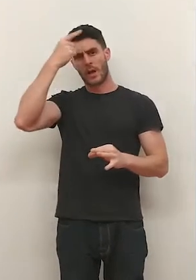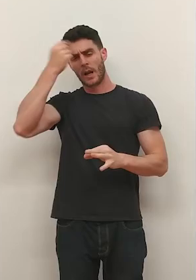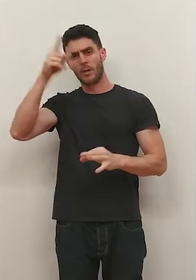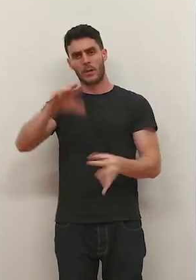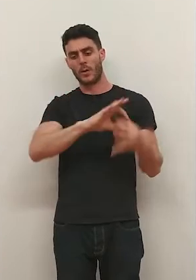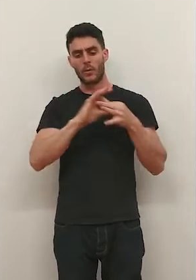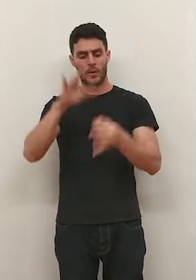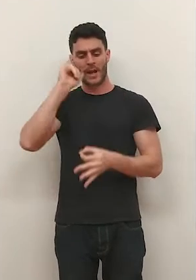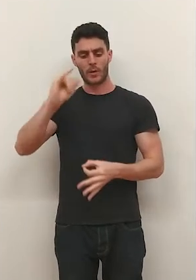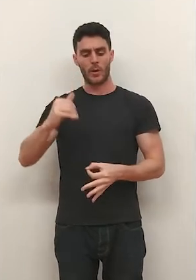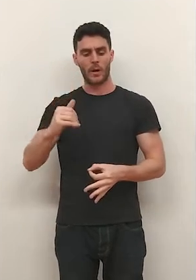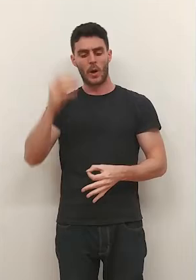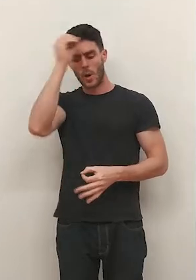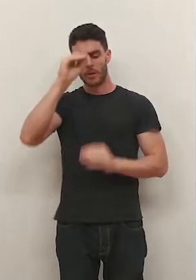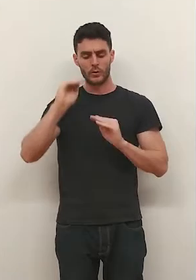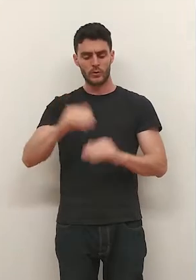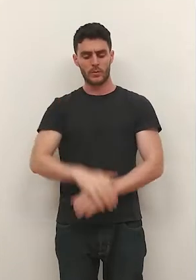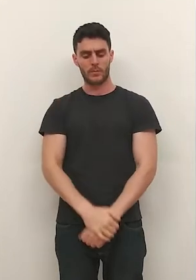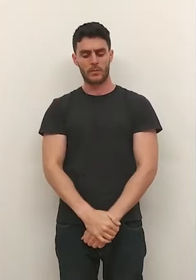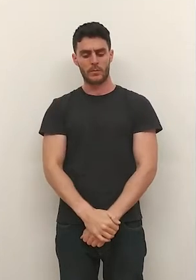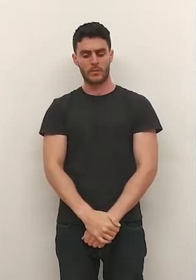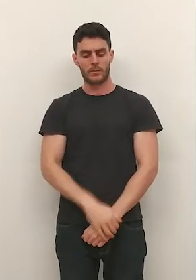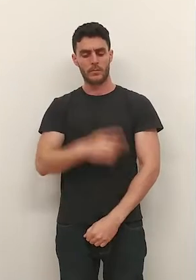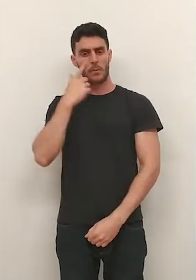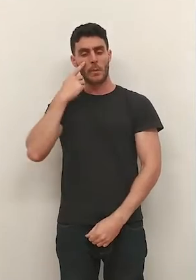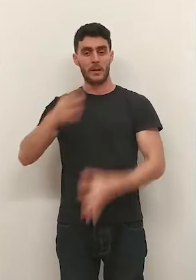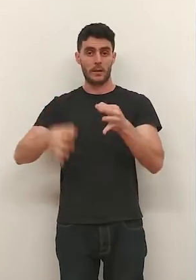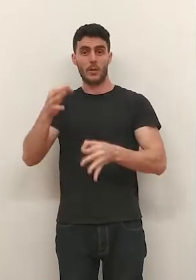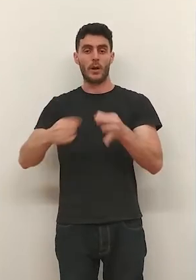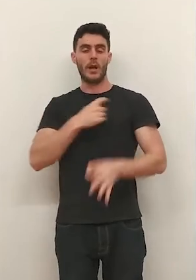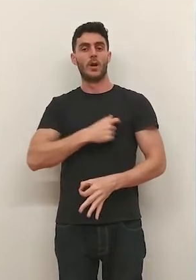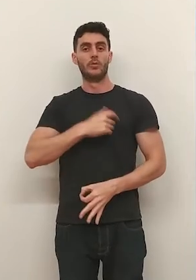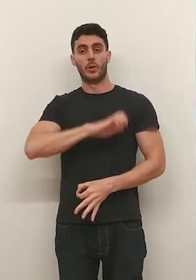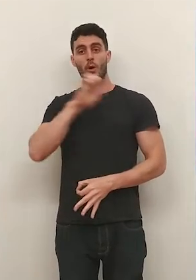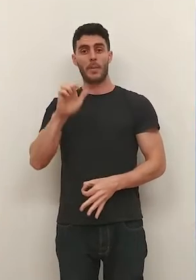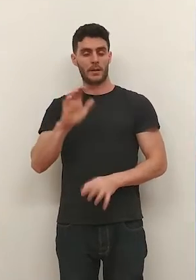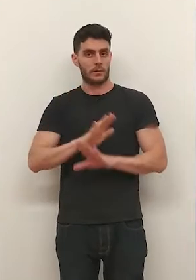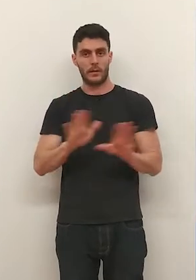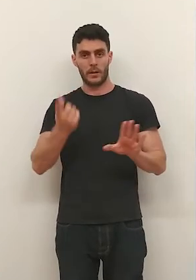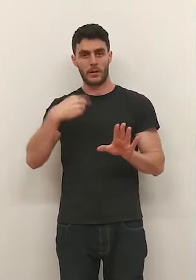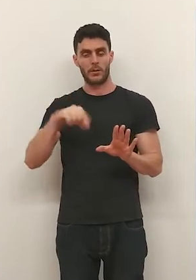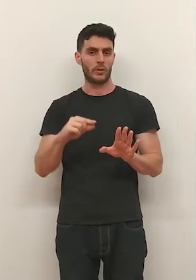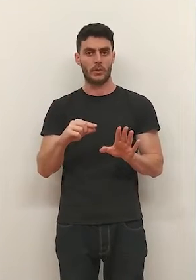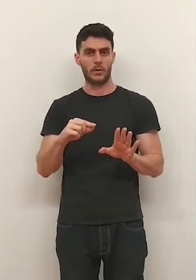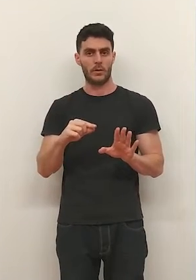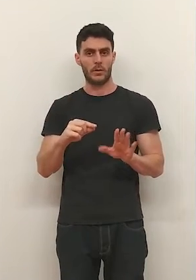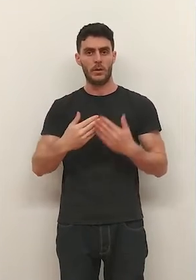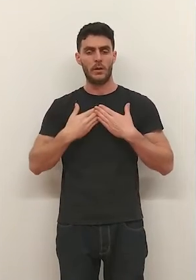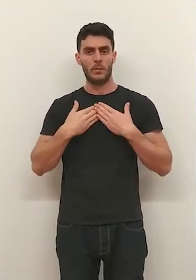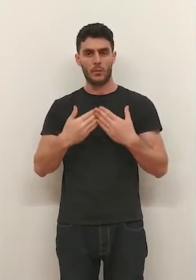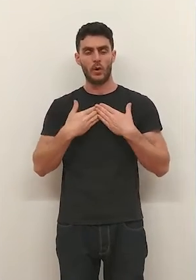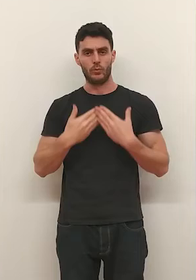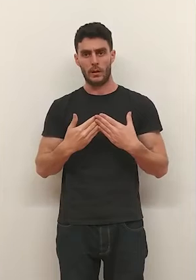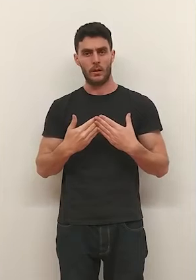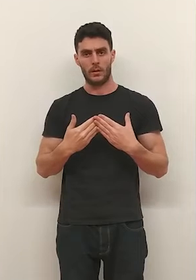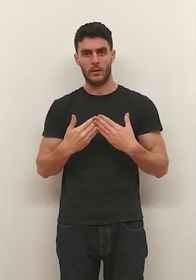de Rioja, esta es su postura. Veremos la decisión de los tribunales, de la Comisión Europea, y no perdamos nunca de vista la voluntad también